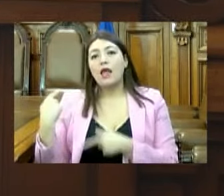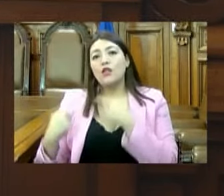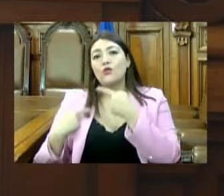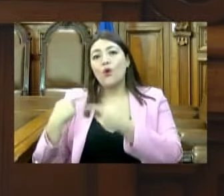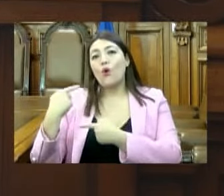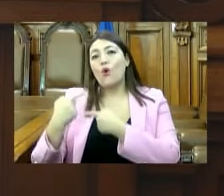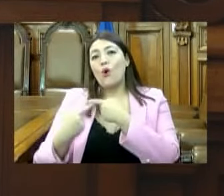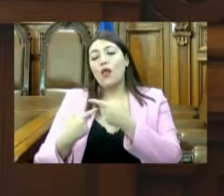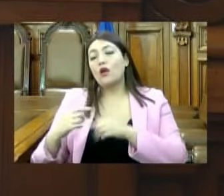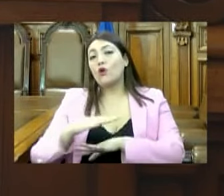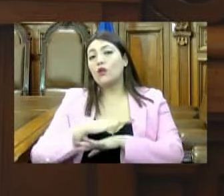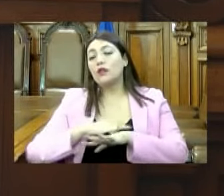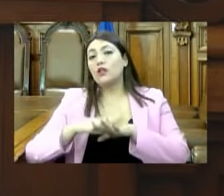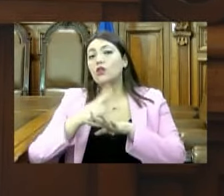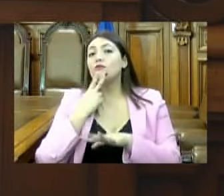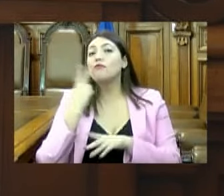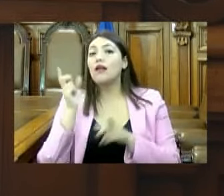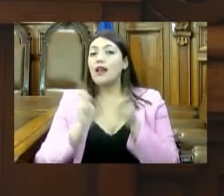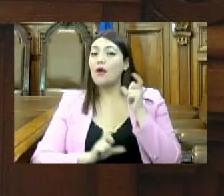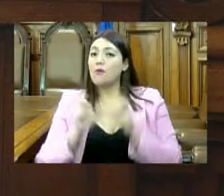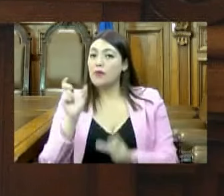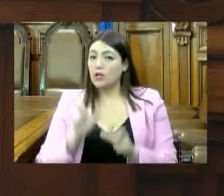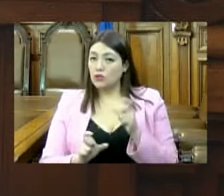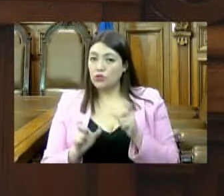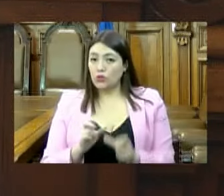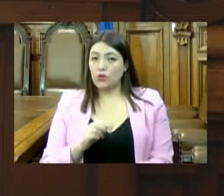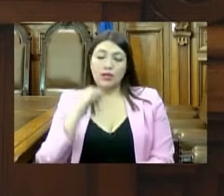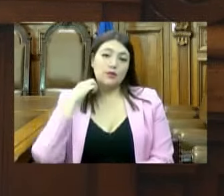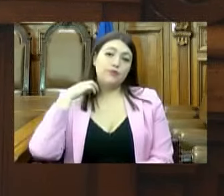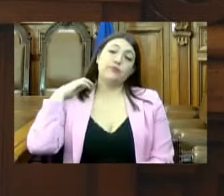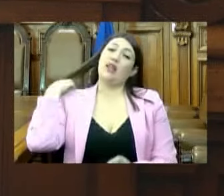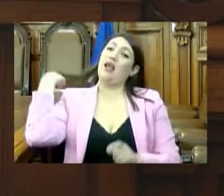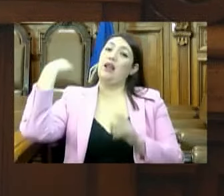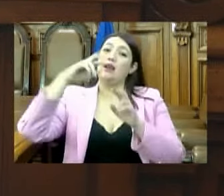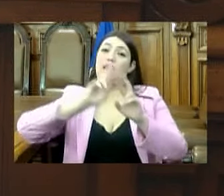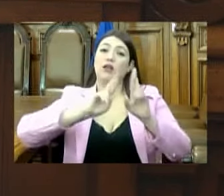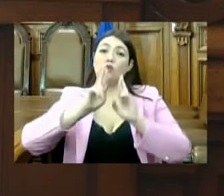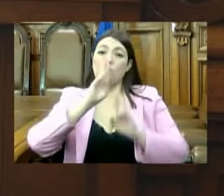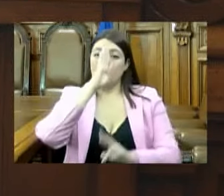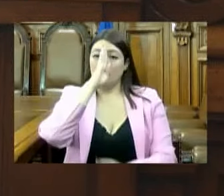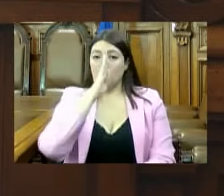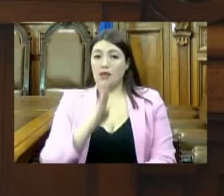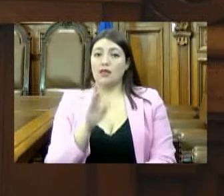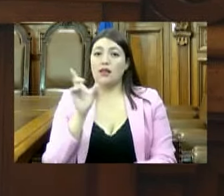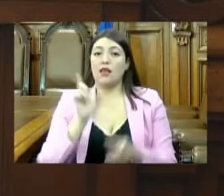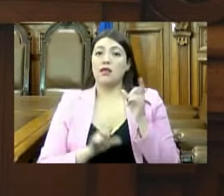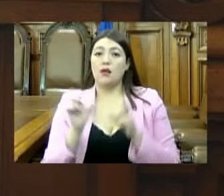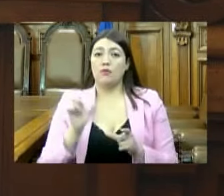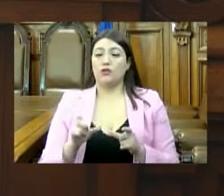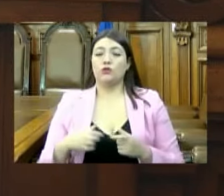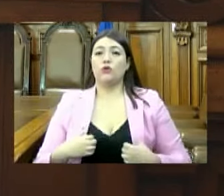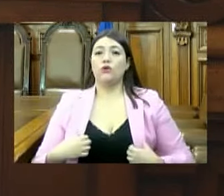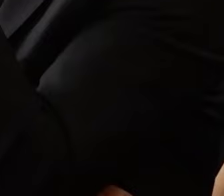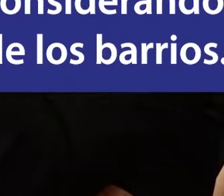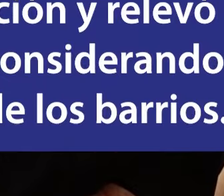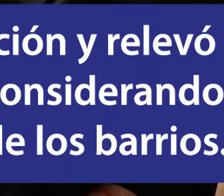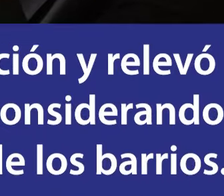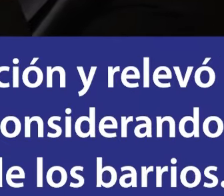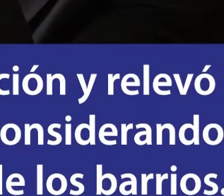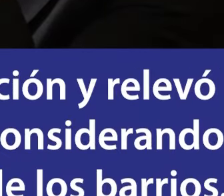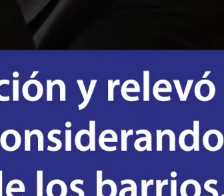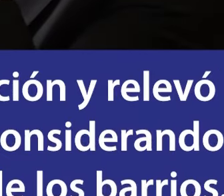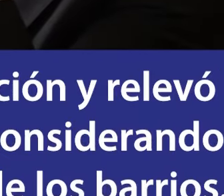tenemos finalmente es que hay una correlación directa entre el lugar donde viven las personas y la probabilidad de que esas personas cometan un delito.